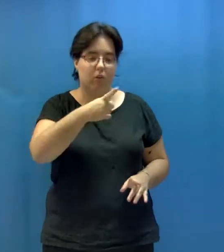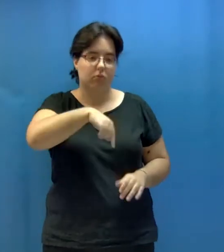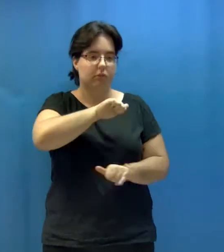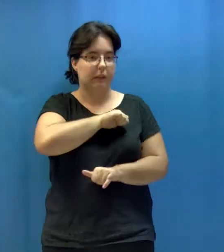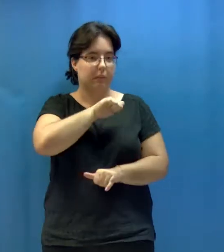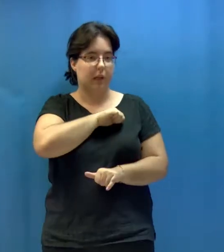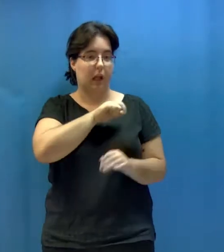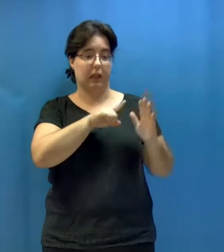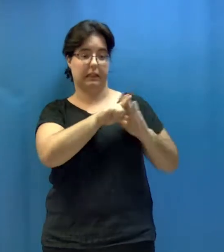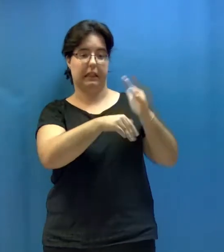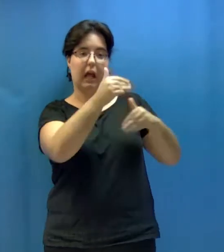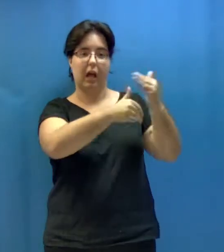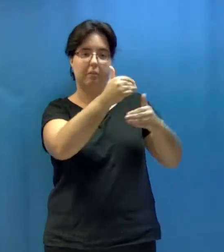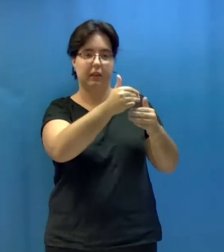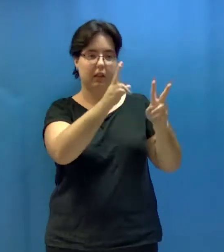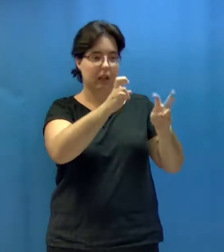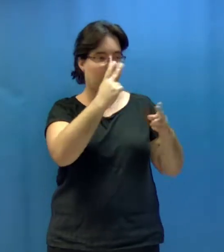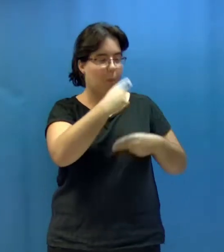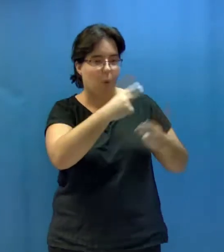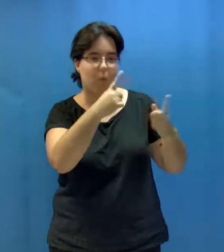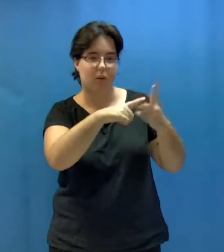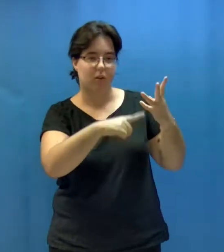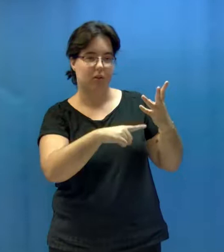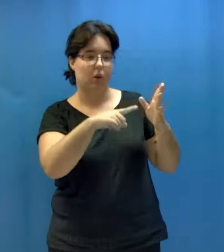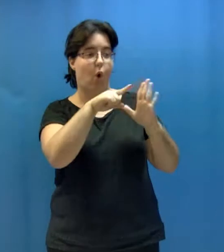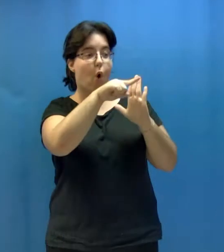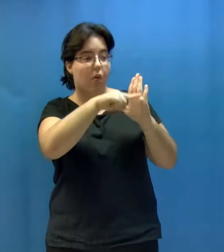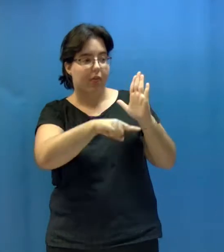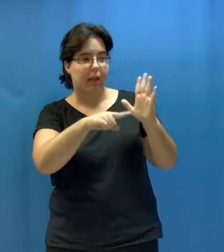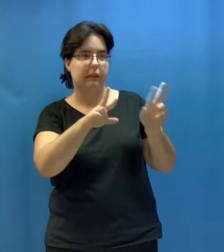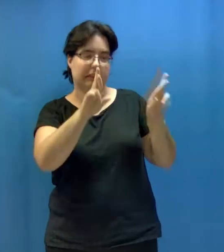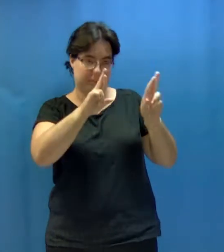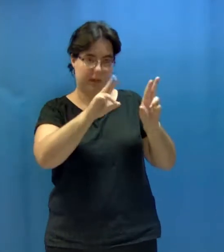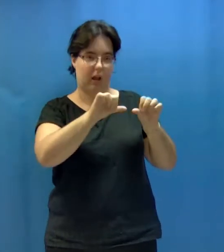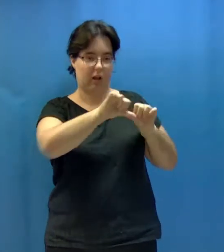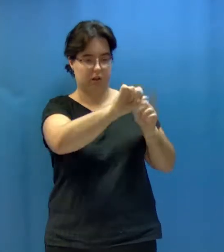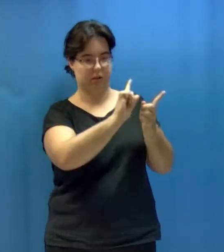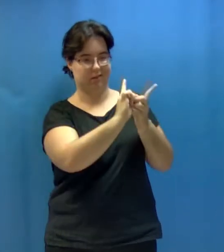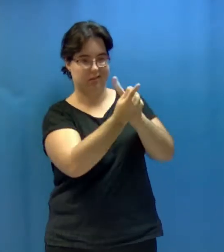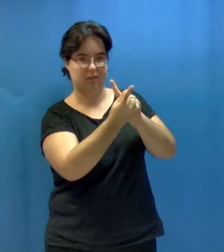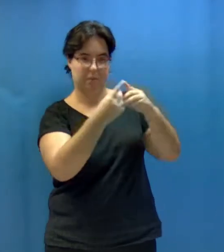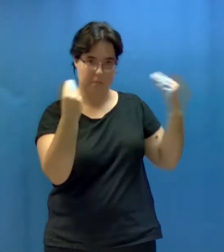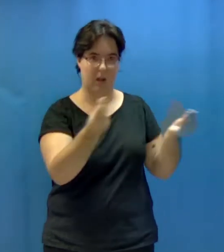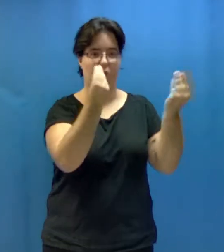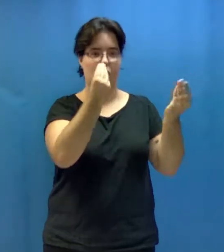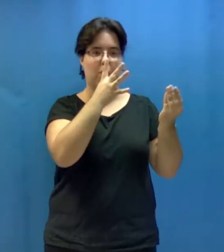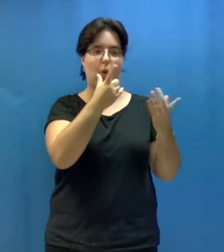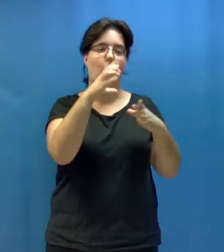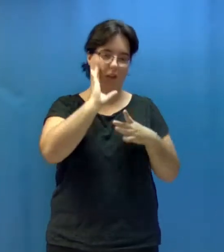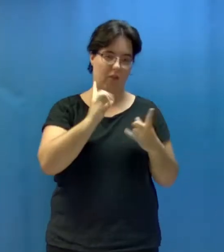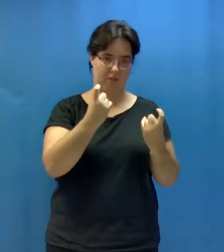de la exposición pública, la ordenanza salga mejorada y que sea una buena ordenanza porque Castellón la necesita. Muchas